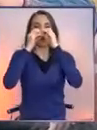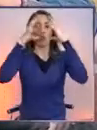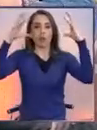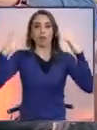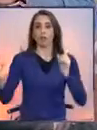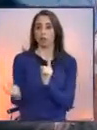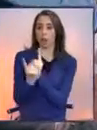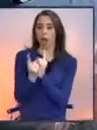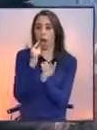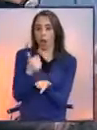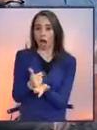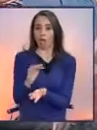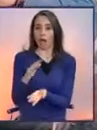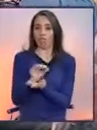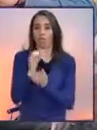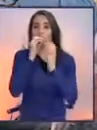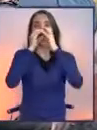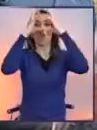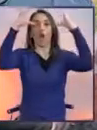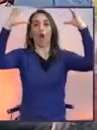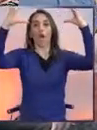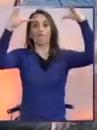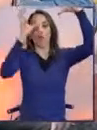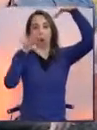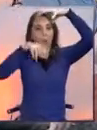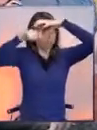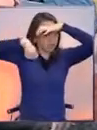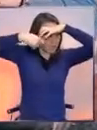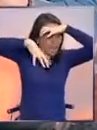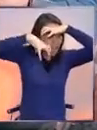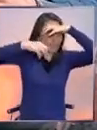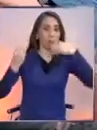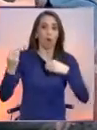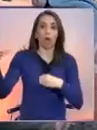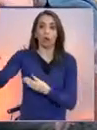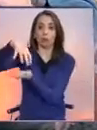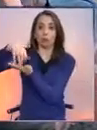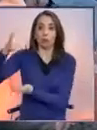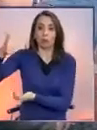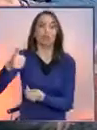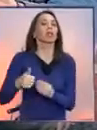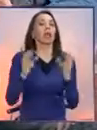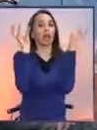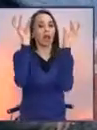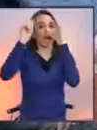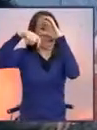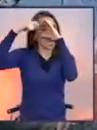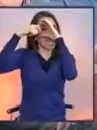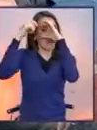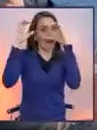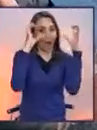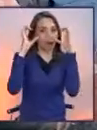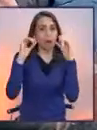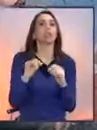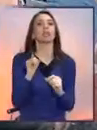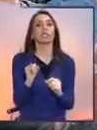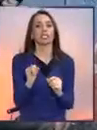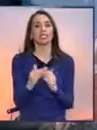alcalde de Barnechea. El globo ha dado grandes resultados en esa comuna. También tenemos que trabajar con las cámaras de seguridad, pero principalmente con los vecinos